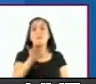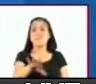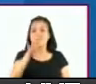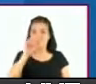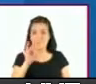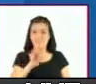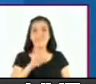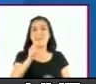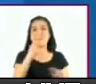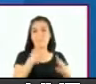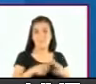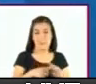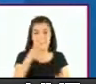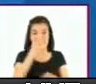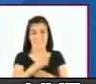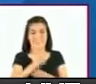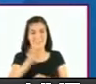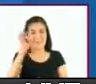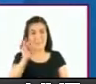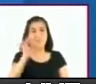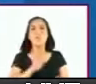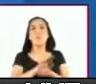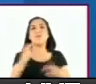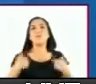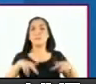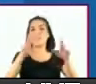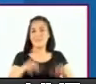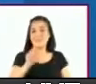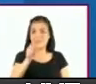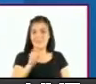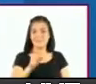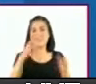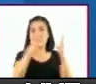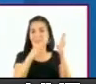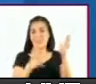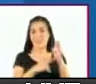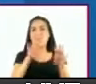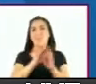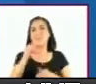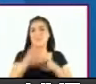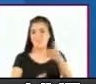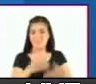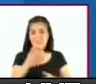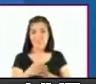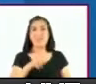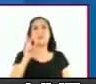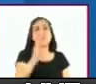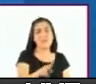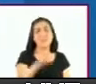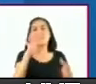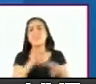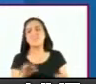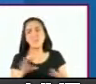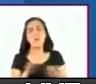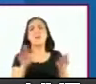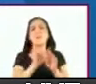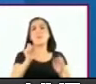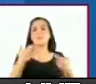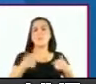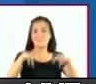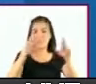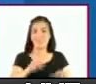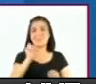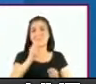expresión algebraica de primer grado que representa la regla general de una sucesión, podrán verificar, explicar y representar